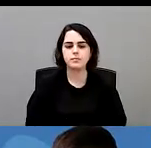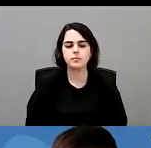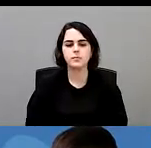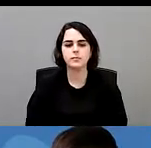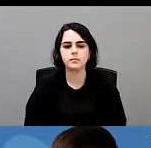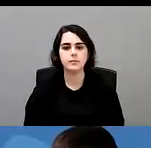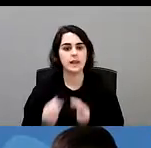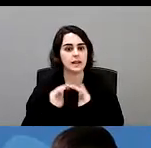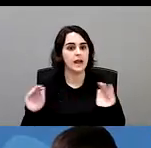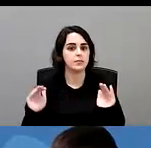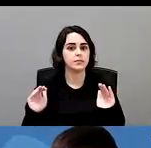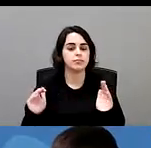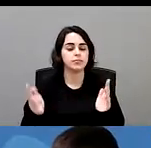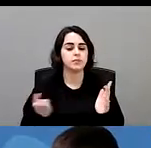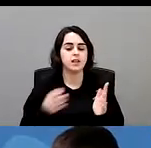Pues nada, sin más,